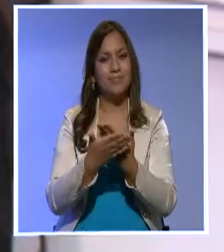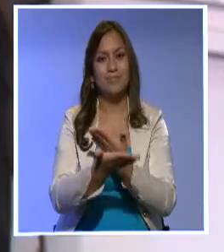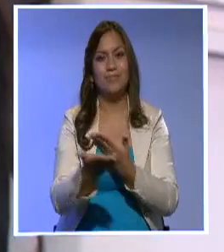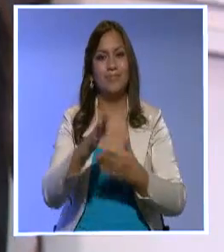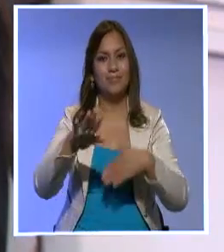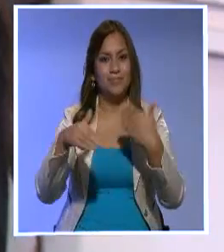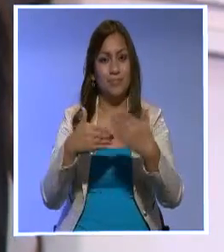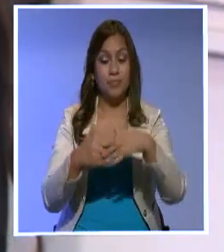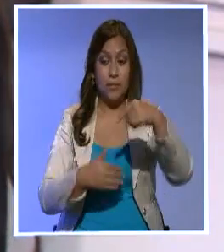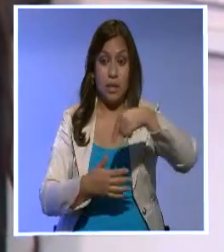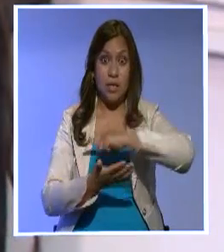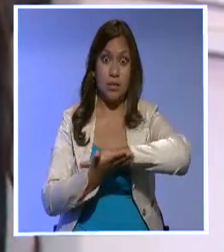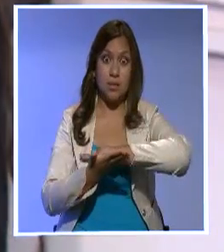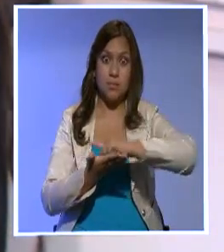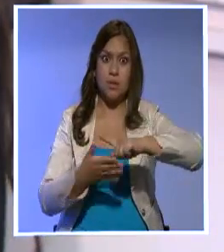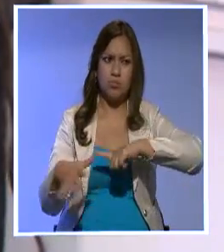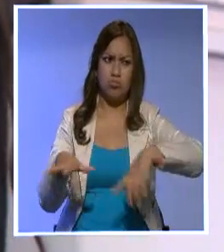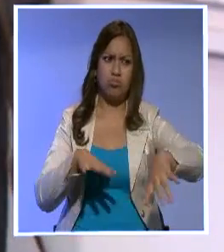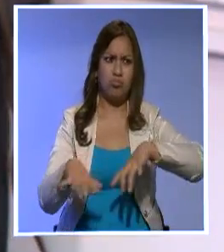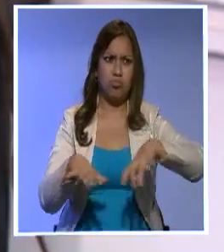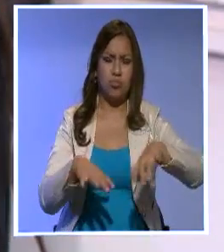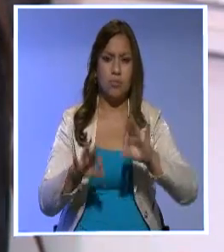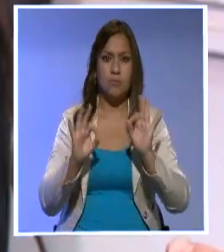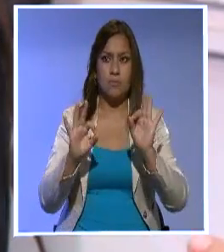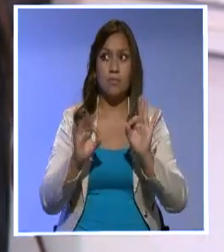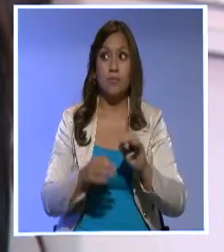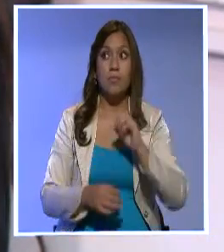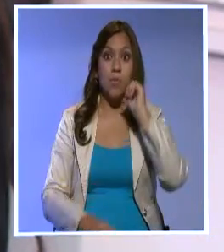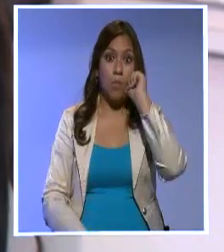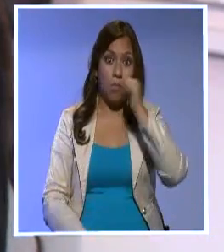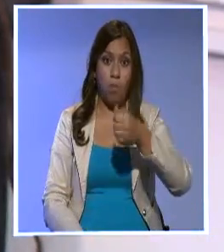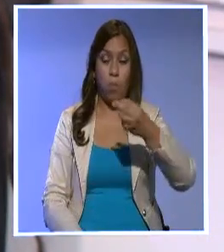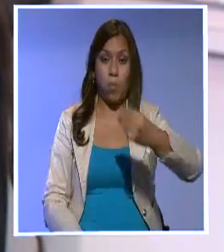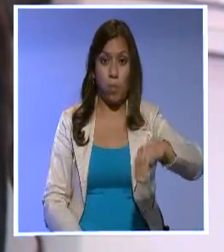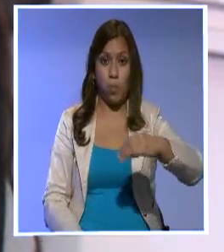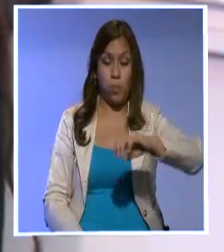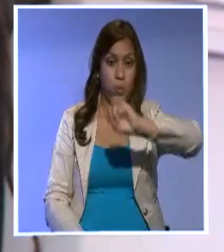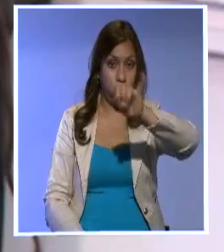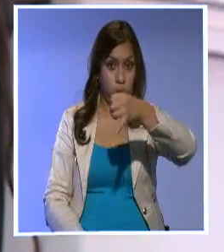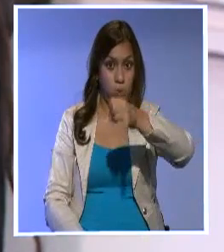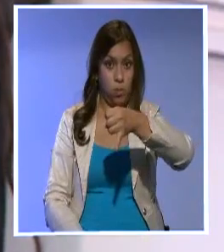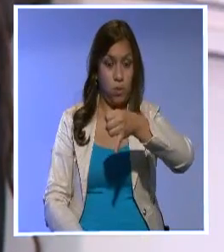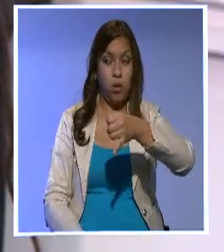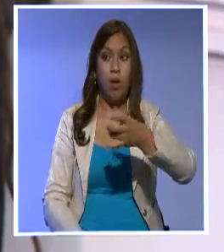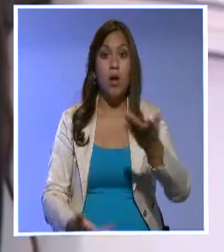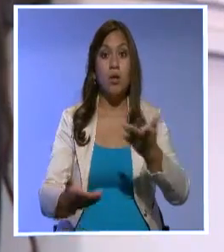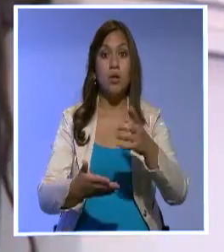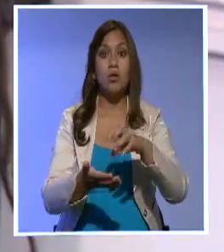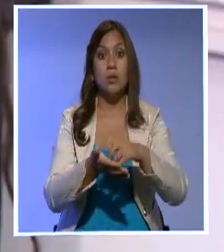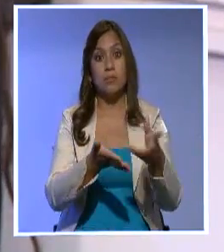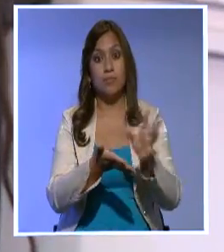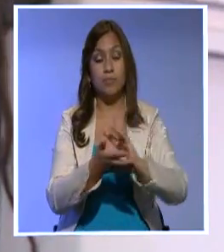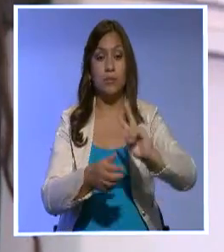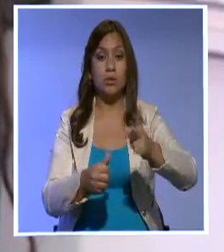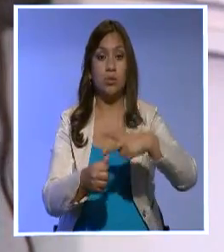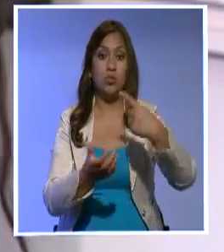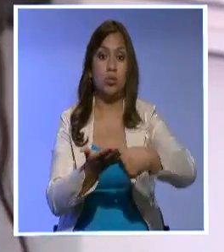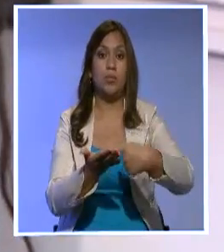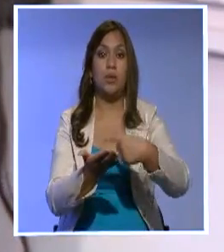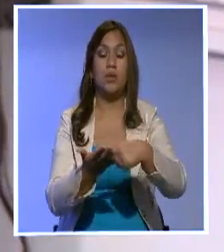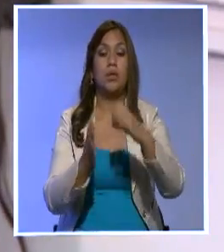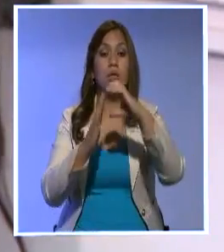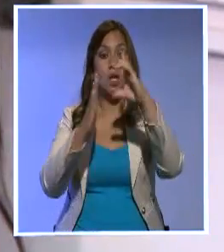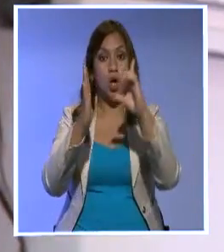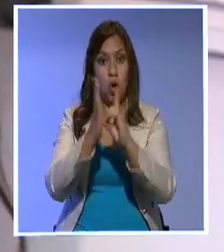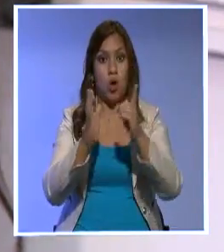y todos esta semana es una semana intensa les comento que el día de mañana miércoles y el día jueves vamos a estar en el pleno con el segundo debate del